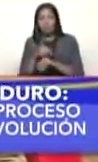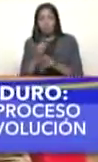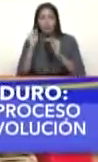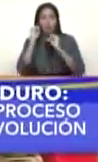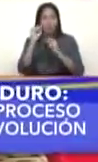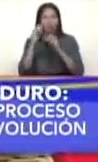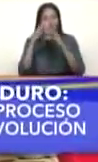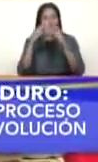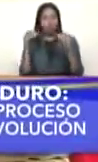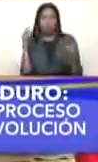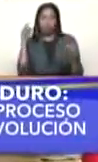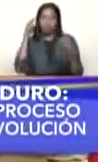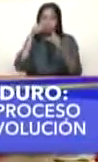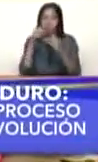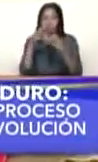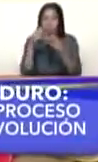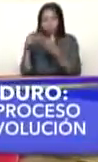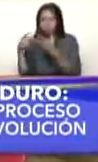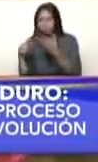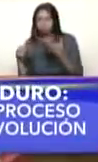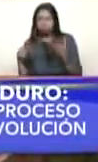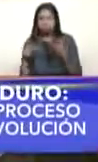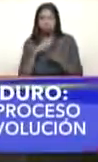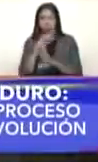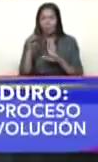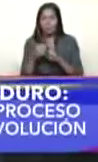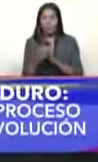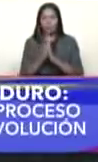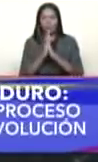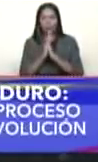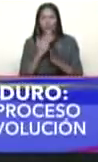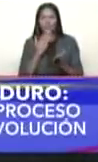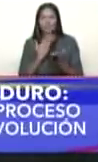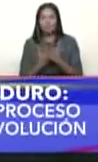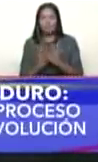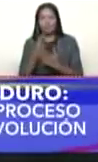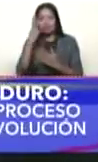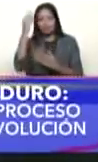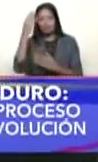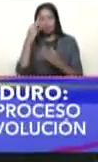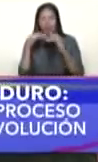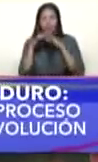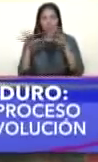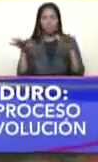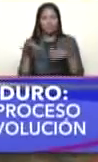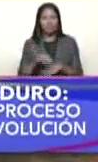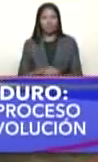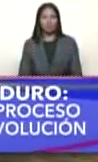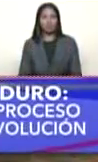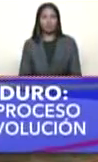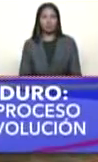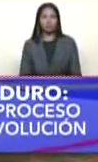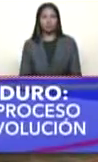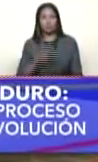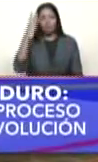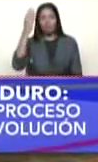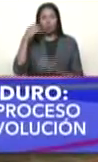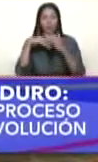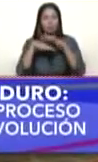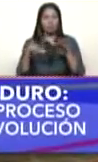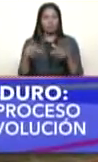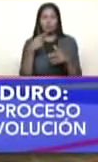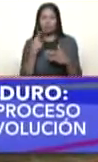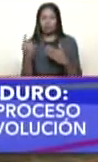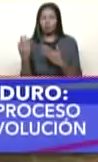logro, meta, concreto, Maura. Gracias, Maura. Que Dios te bendiga, mija. Amén. Que Dios te bendiga. Yo le quiero dar la